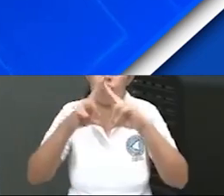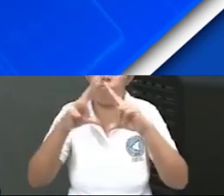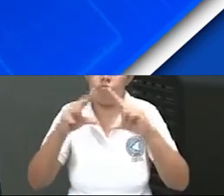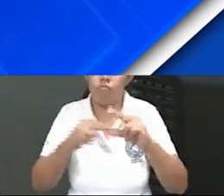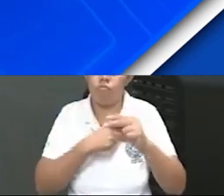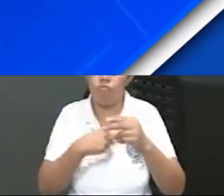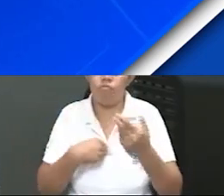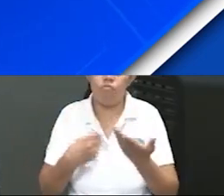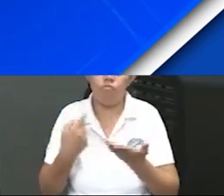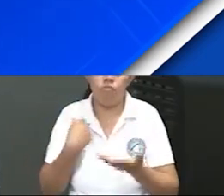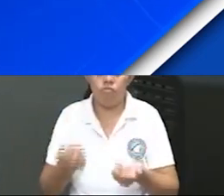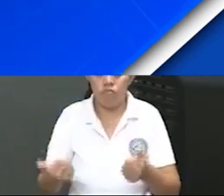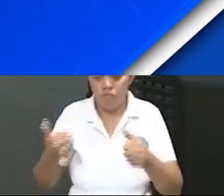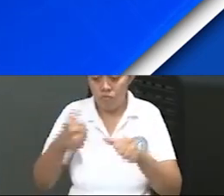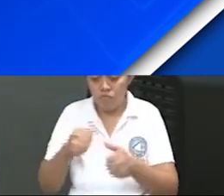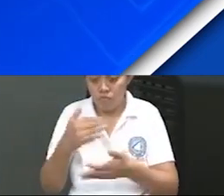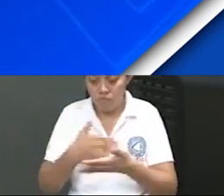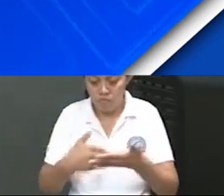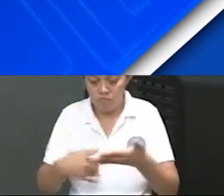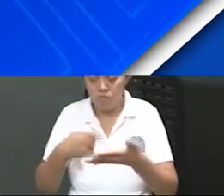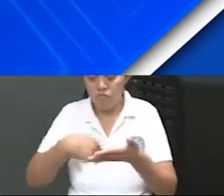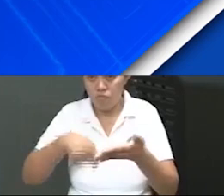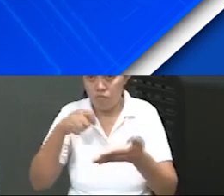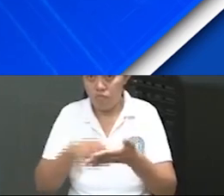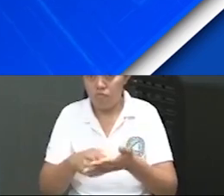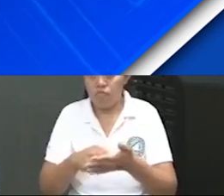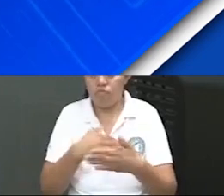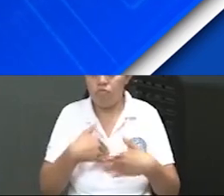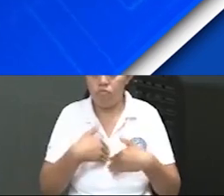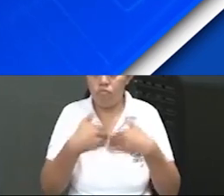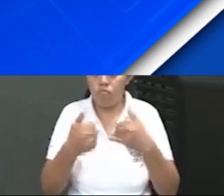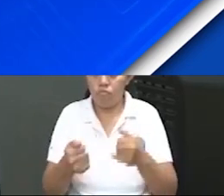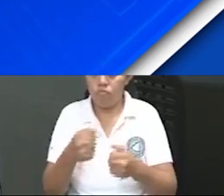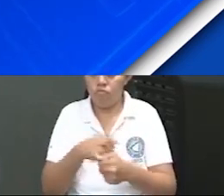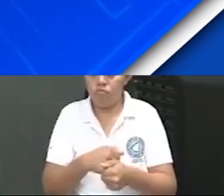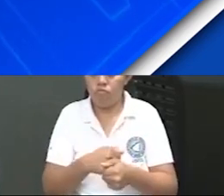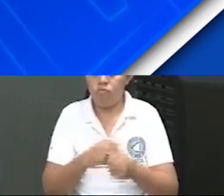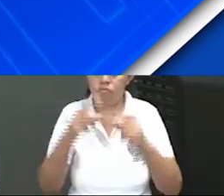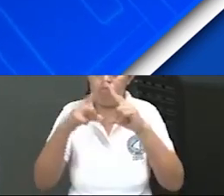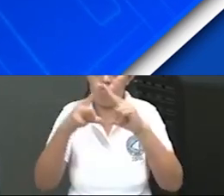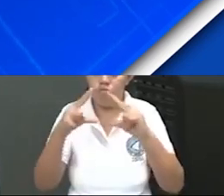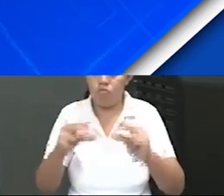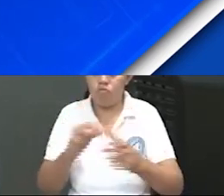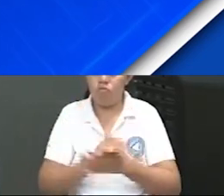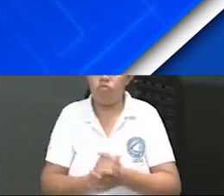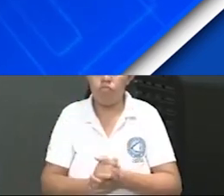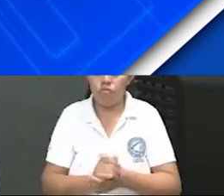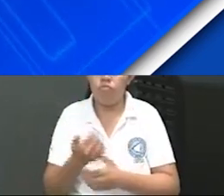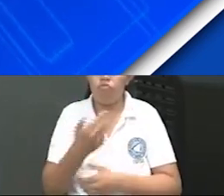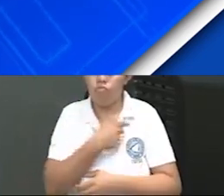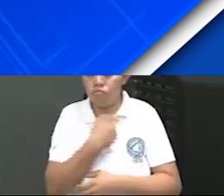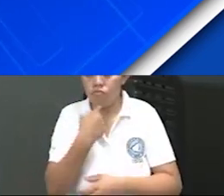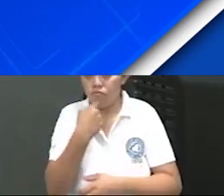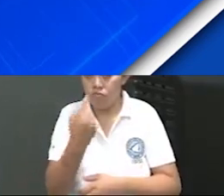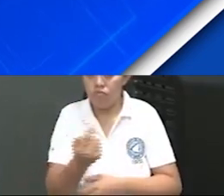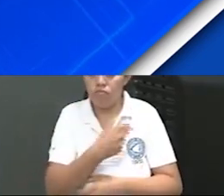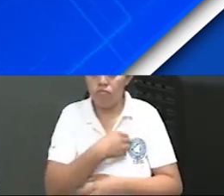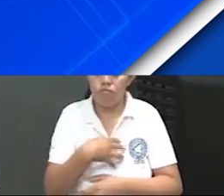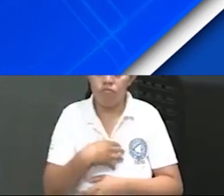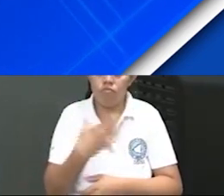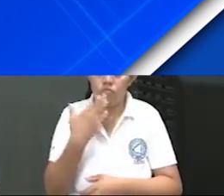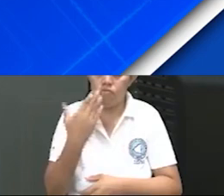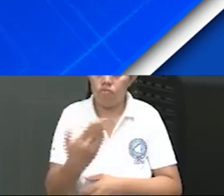Nicaragua, autorizados y registrados en el Ministerio de Salud de Nicaragua, se consideran